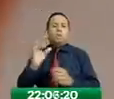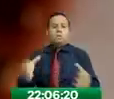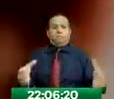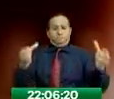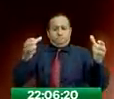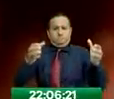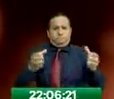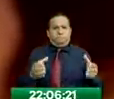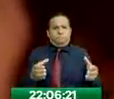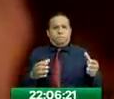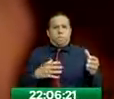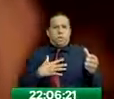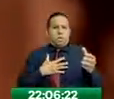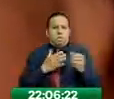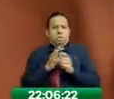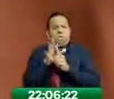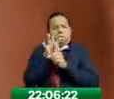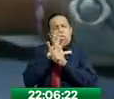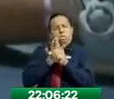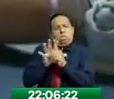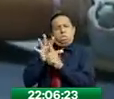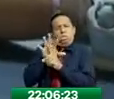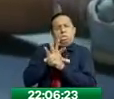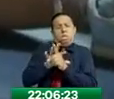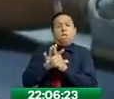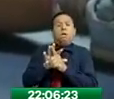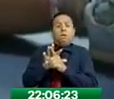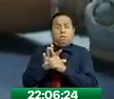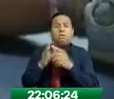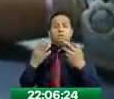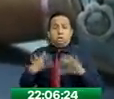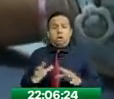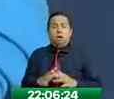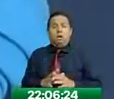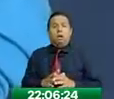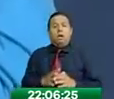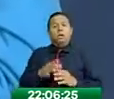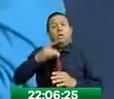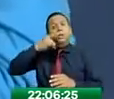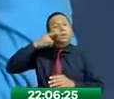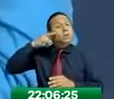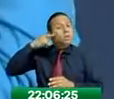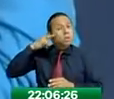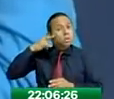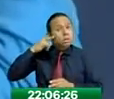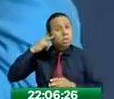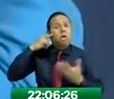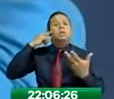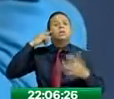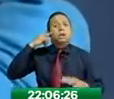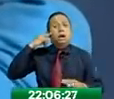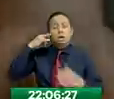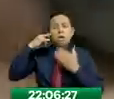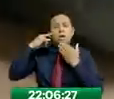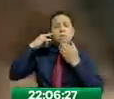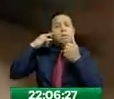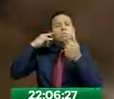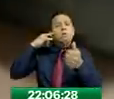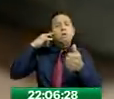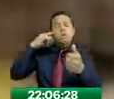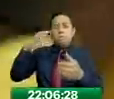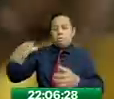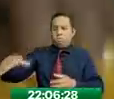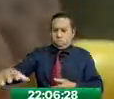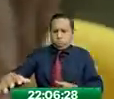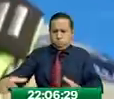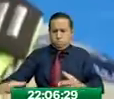piernas y la estaba manoseando, pero antes la infante fue supuestamente obligada, o mejor dicho, inducida, a que le toque las